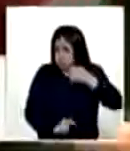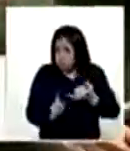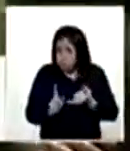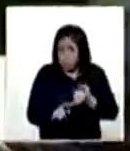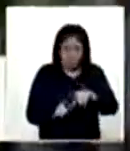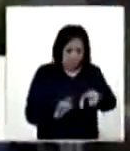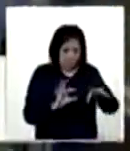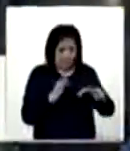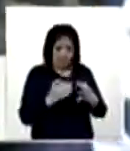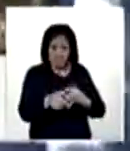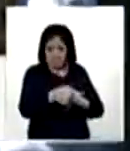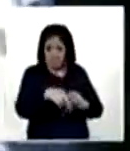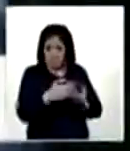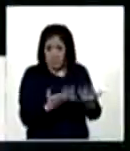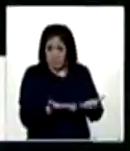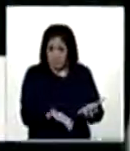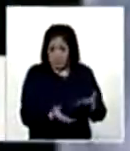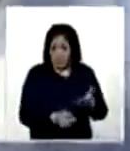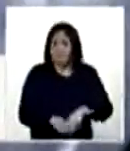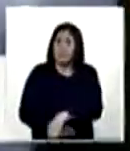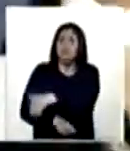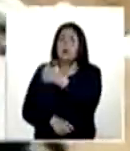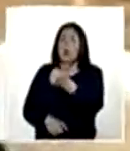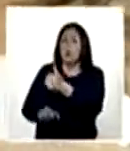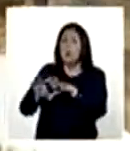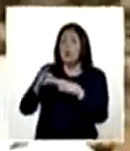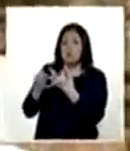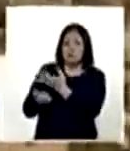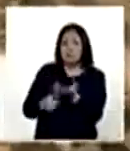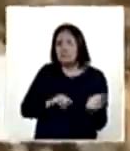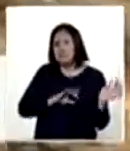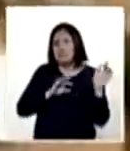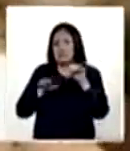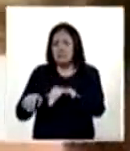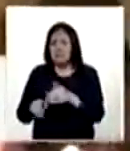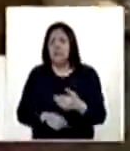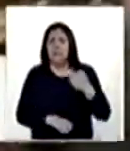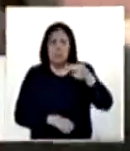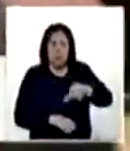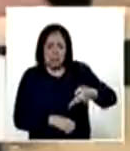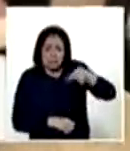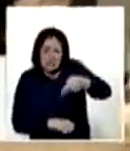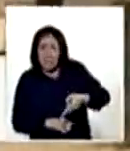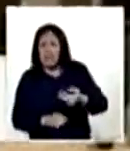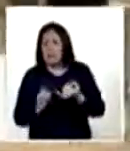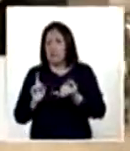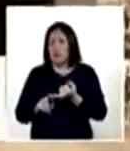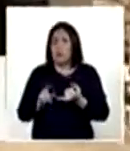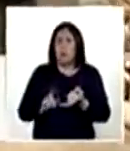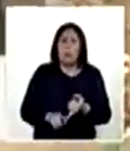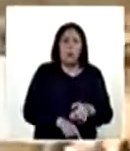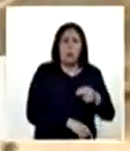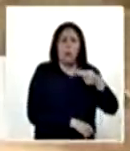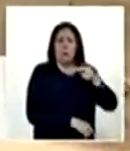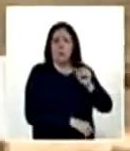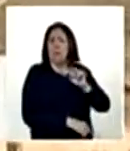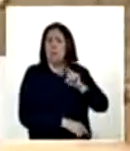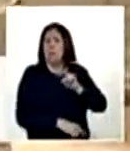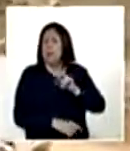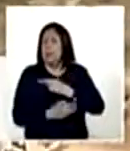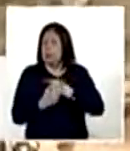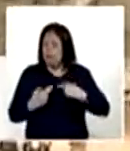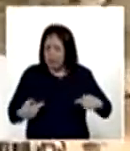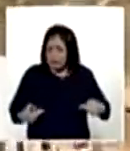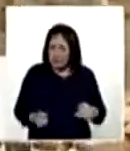que Quejana Condori, sino también de otras que provienen, por ejemplo, de Huancayo, de Huancavelica, de Ancash. Hemos